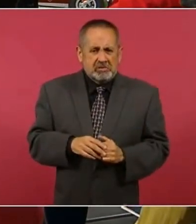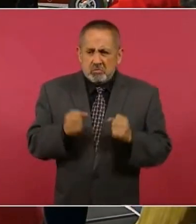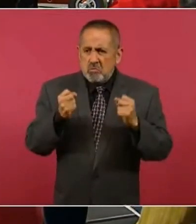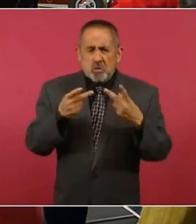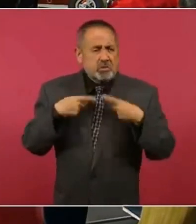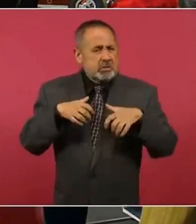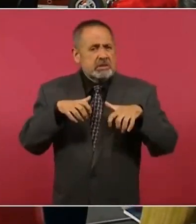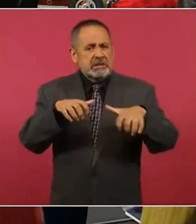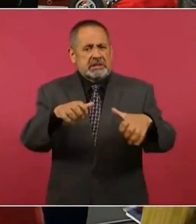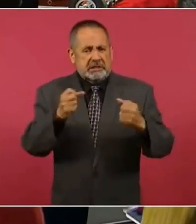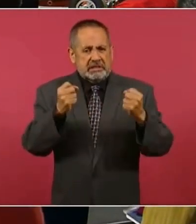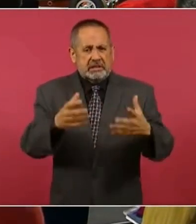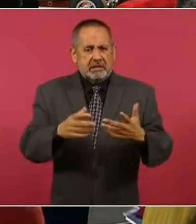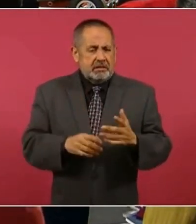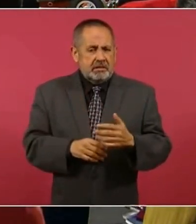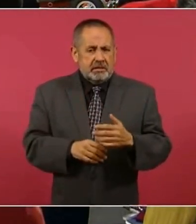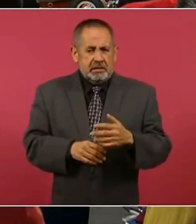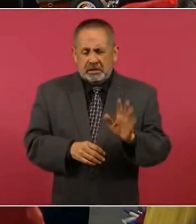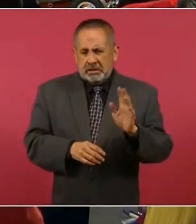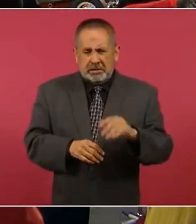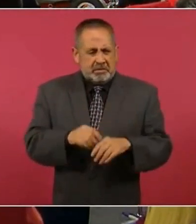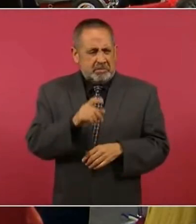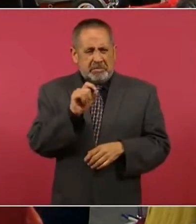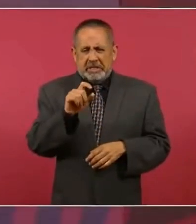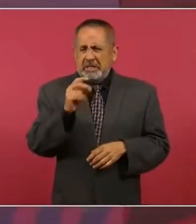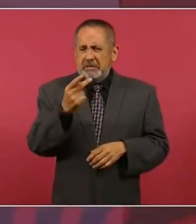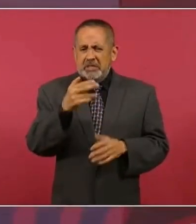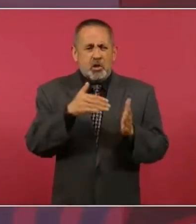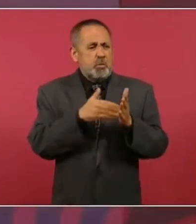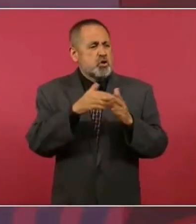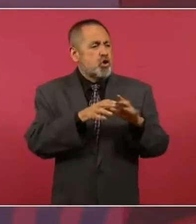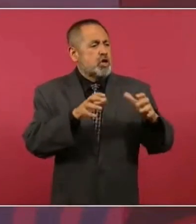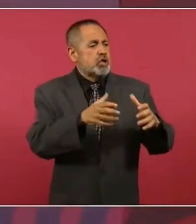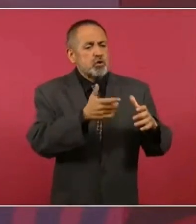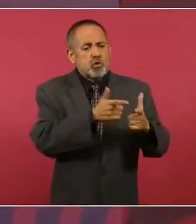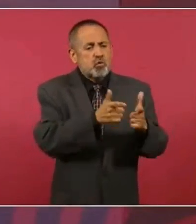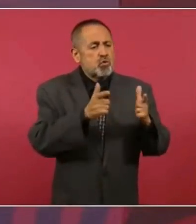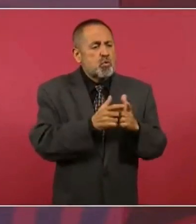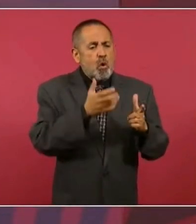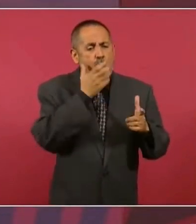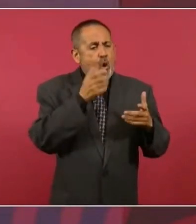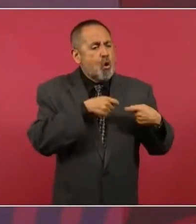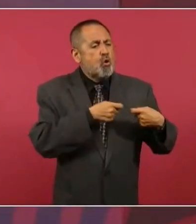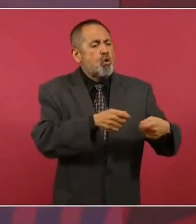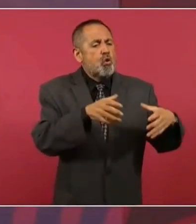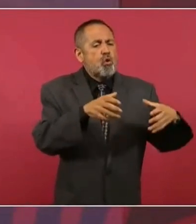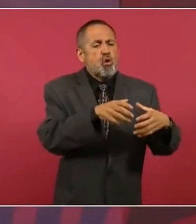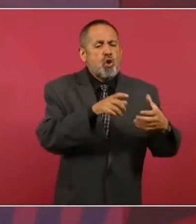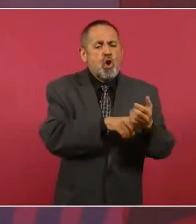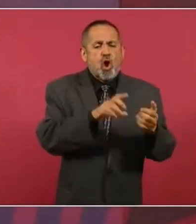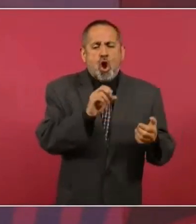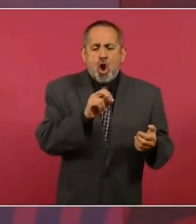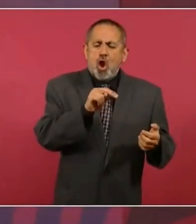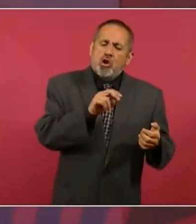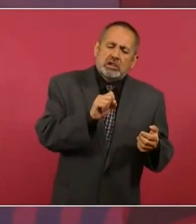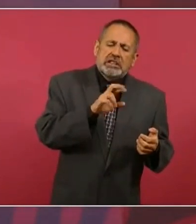cuantioso, son 20, 25 millones que